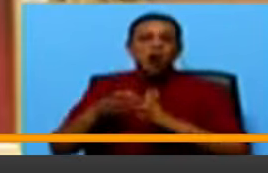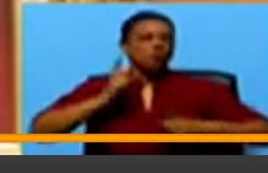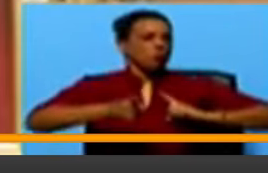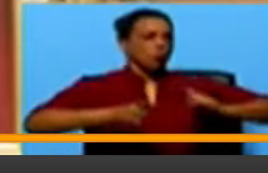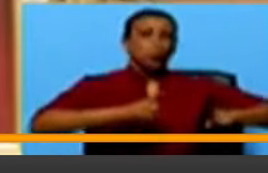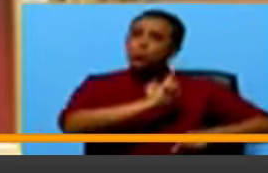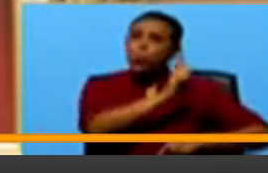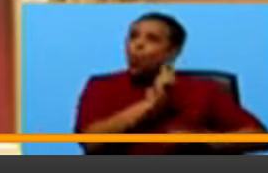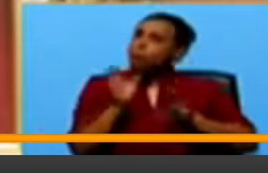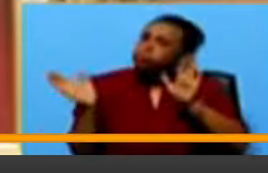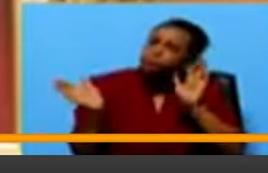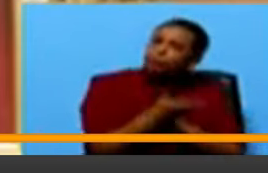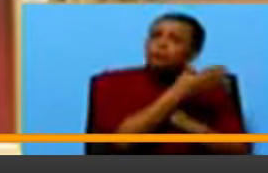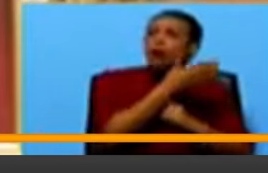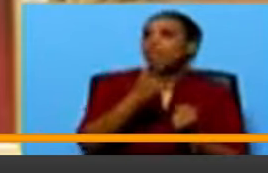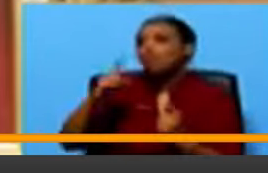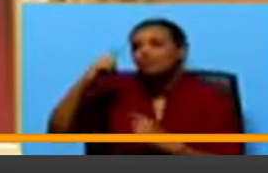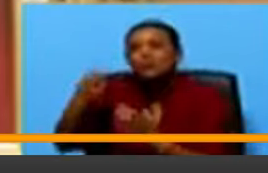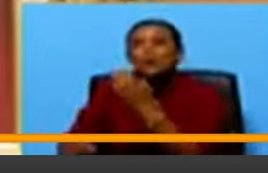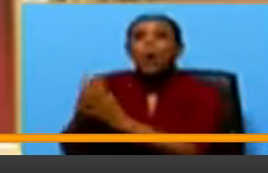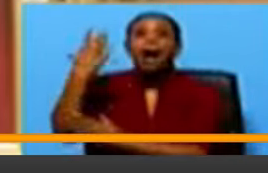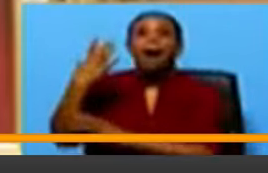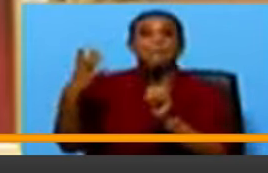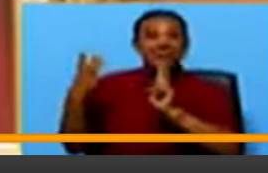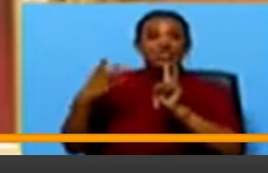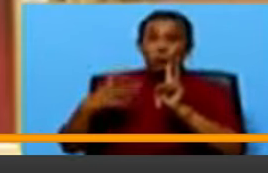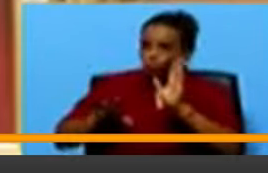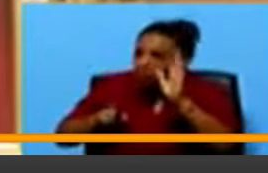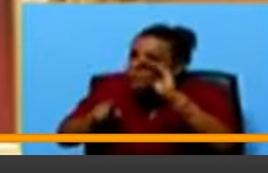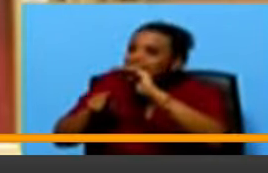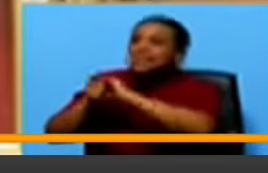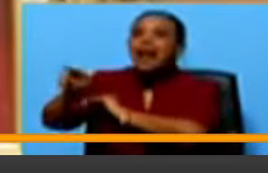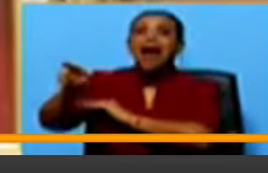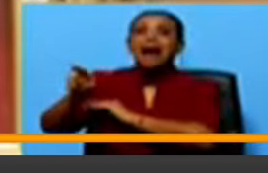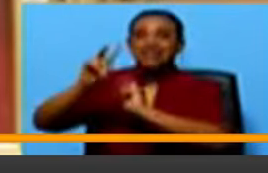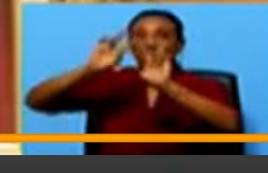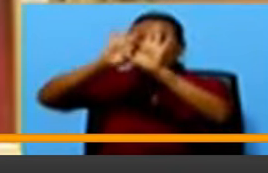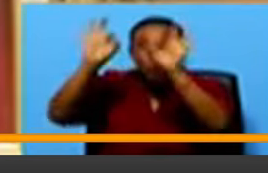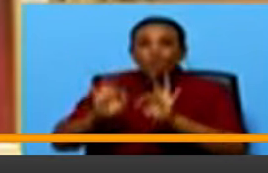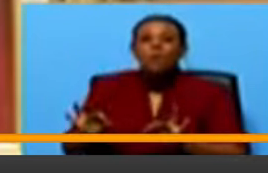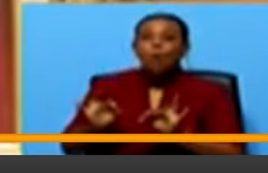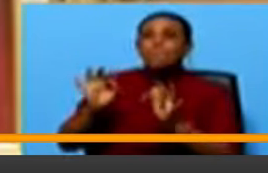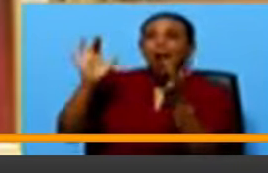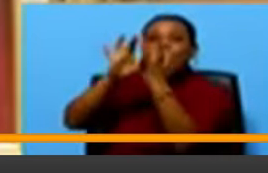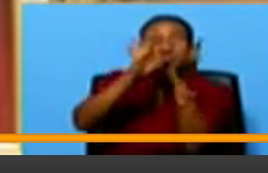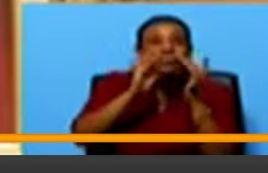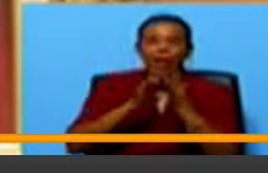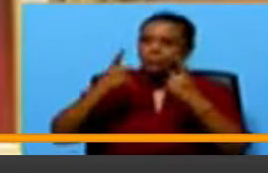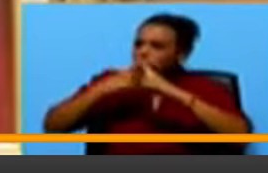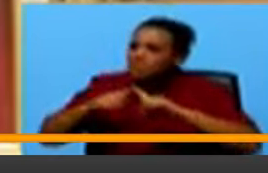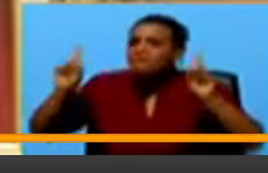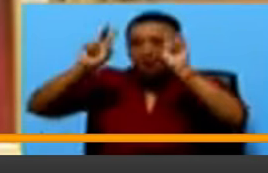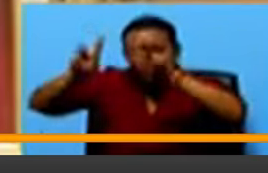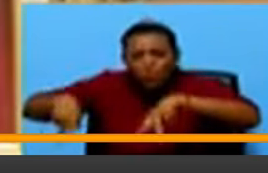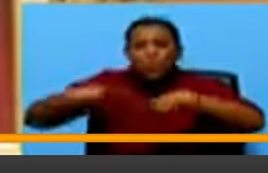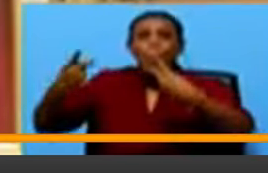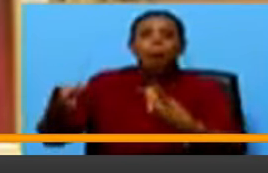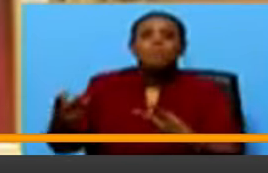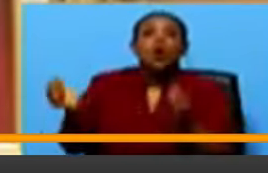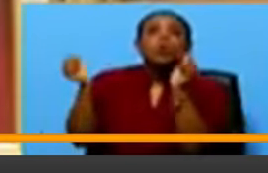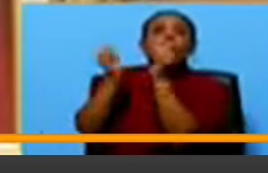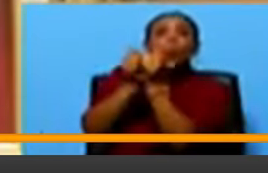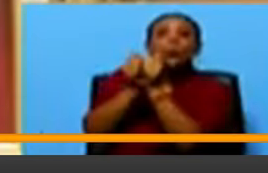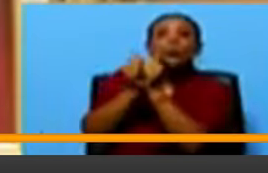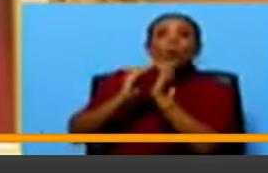Hay que construirlo. Y Venezuela tiene que integrarse a una nueva geopolítica con